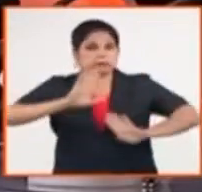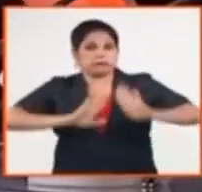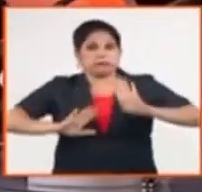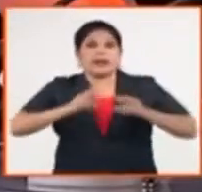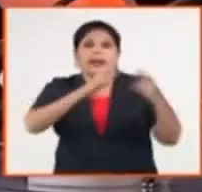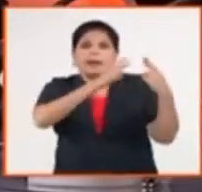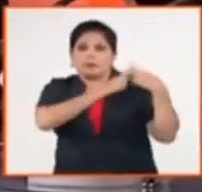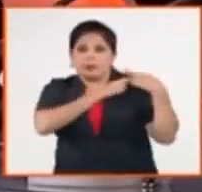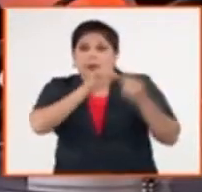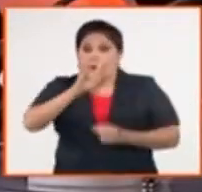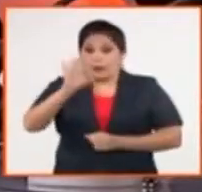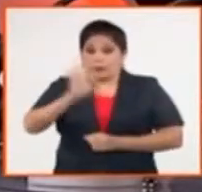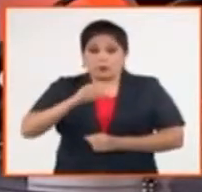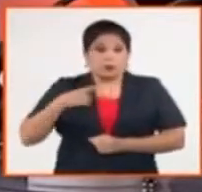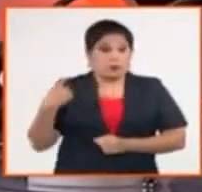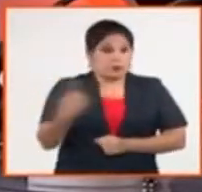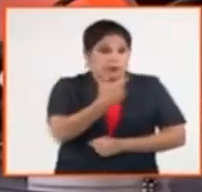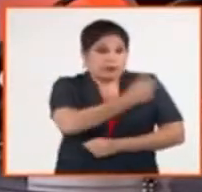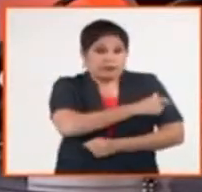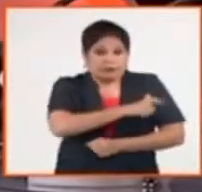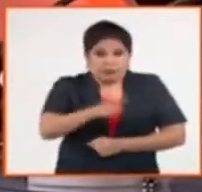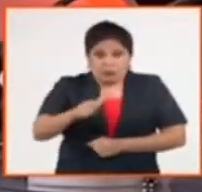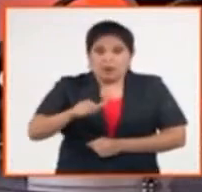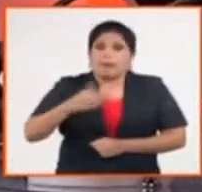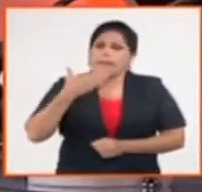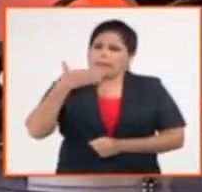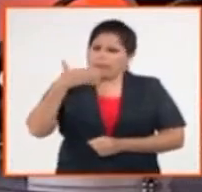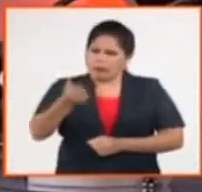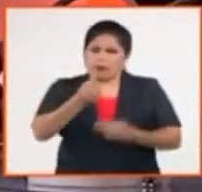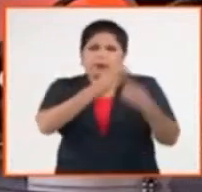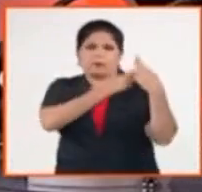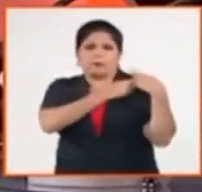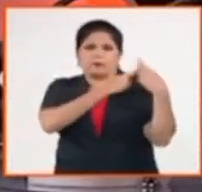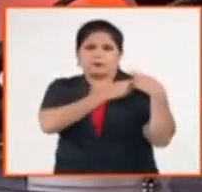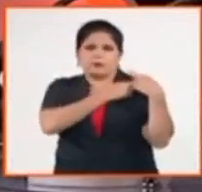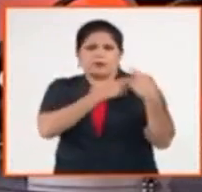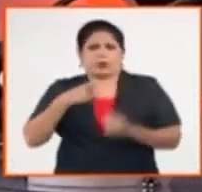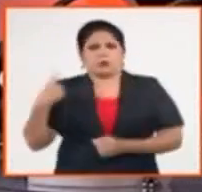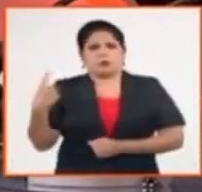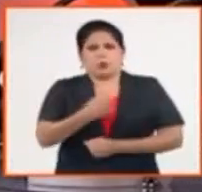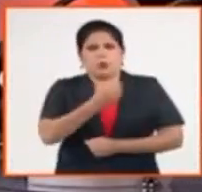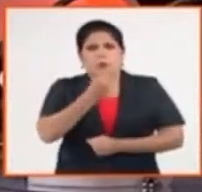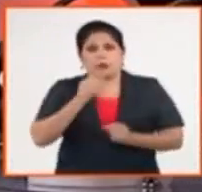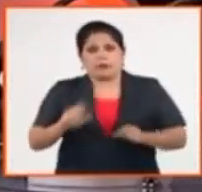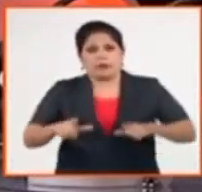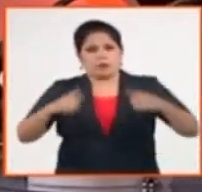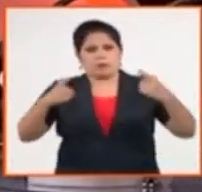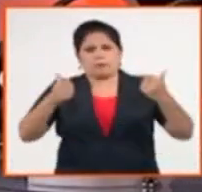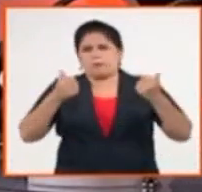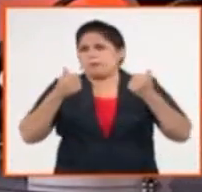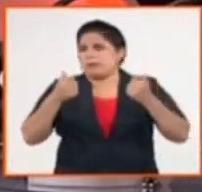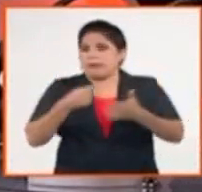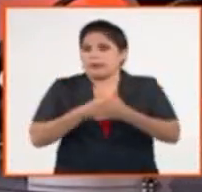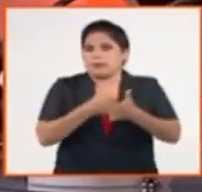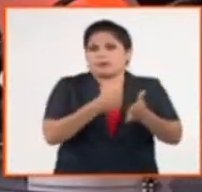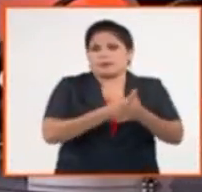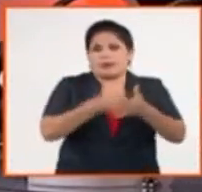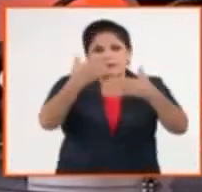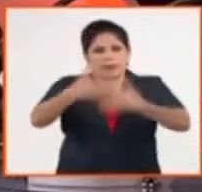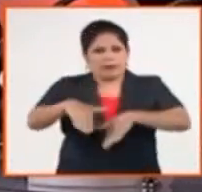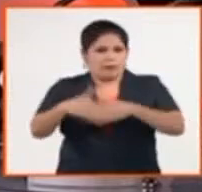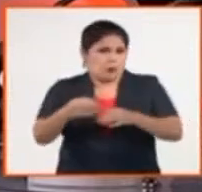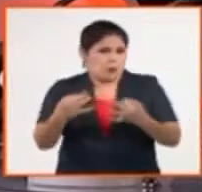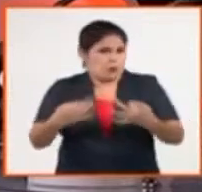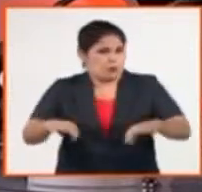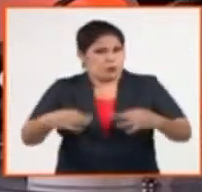ese 90% de vacunación, pues lo hagamos con las posibilidades de poder impulsar la vida social, la vida económica